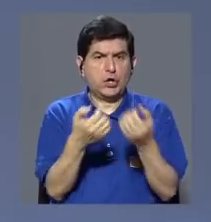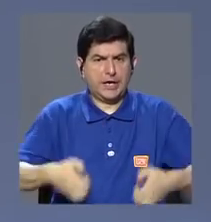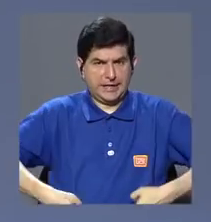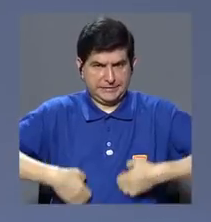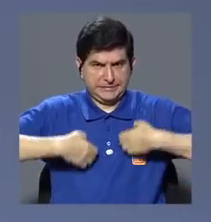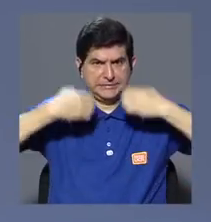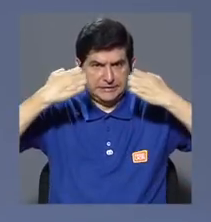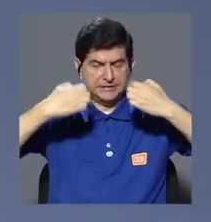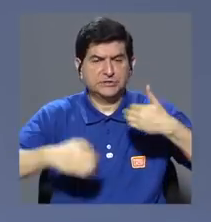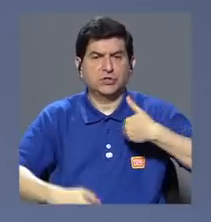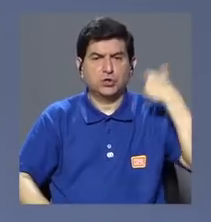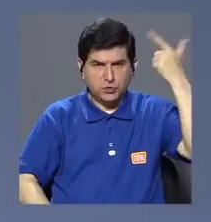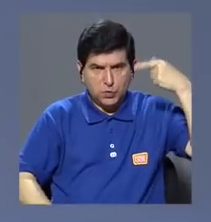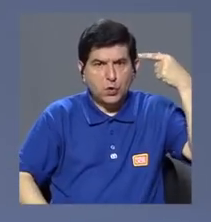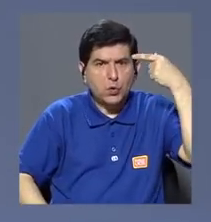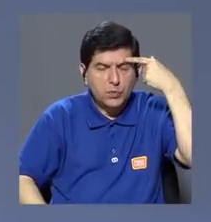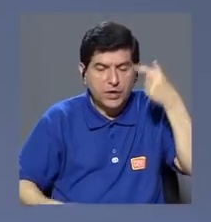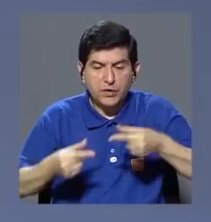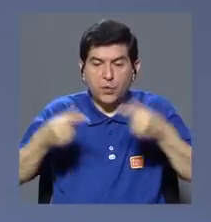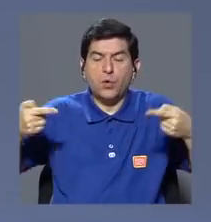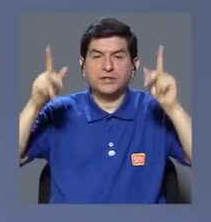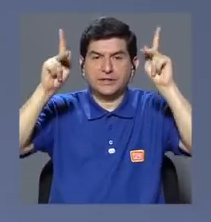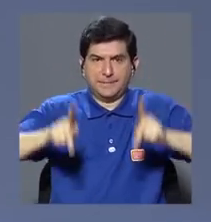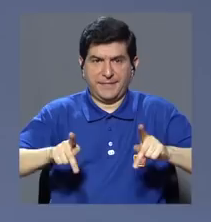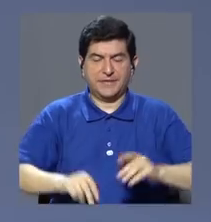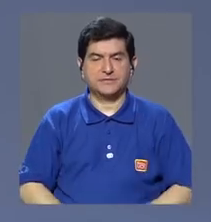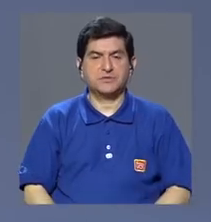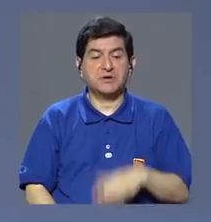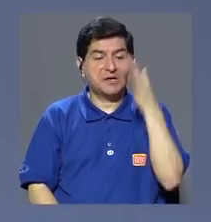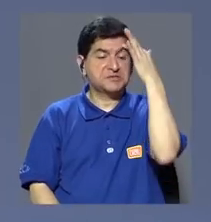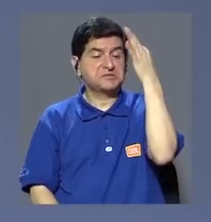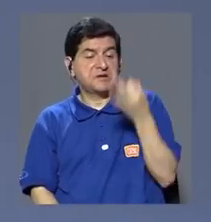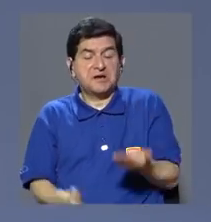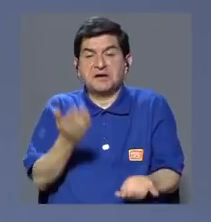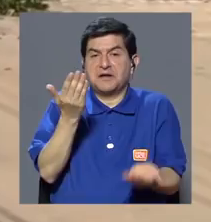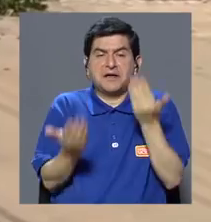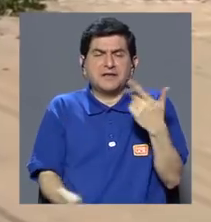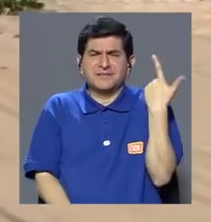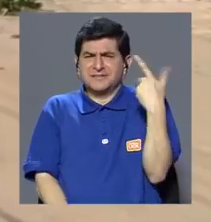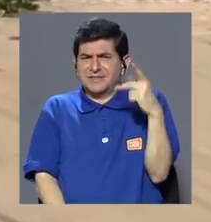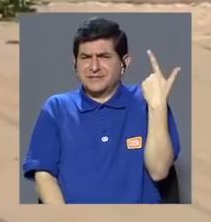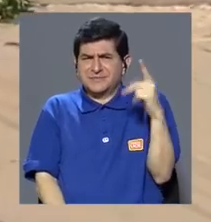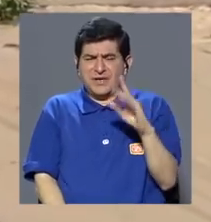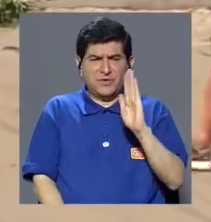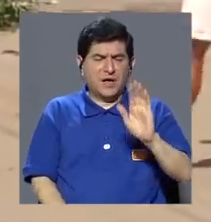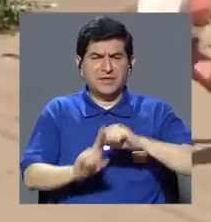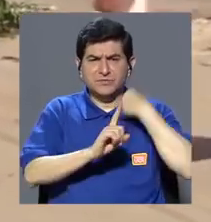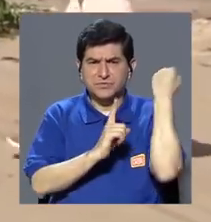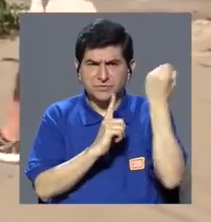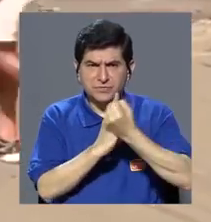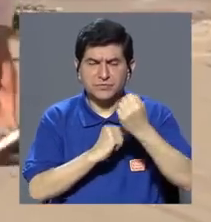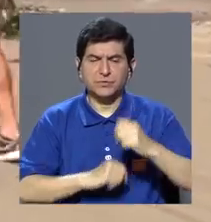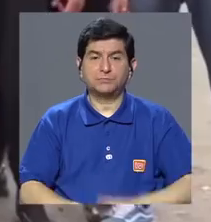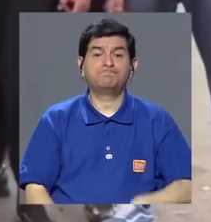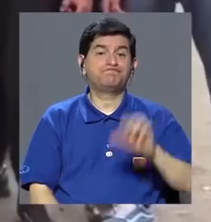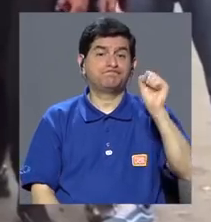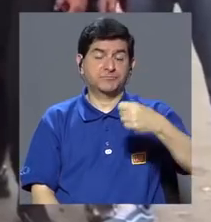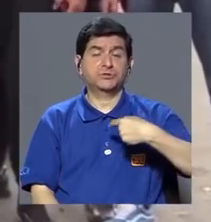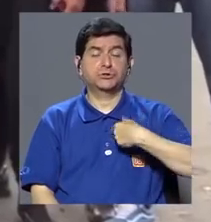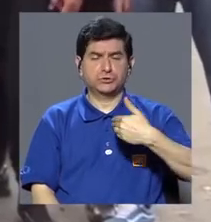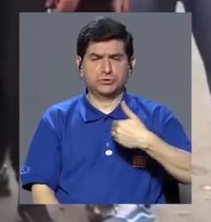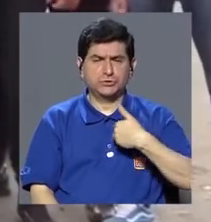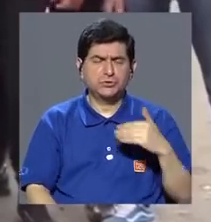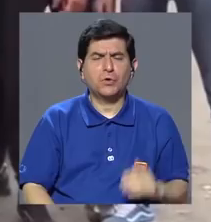del gobierno contra las personas en este caso que consideran peligrosas para su estatus si yo he tenido un